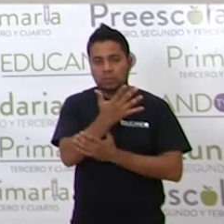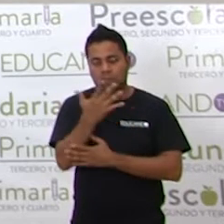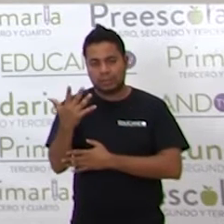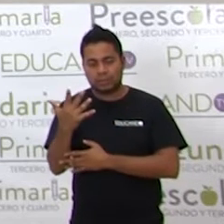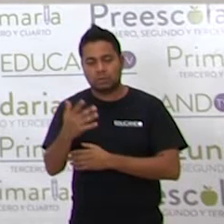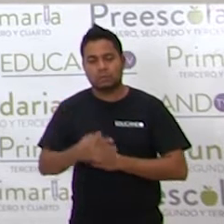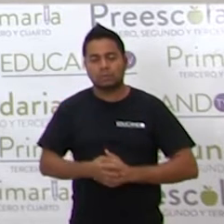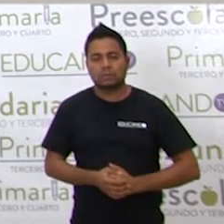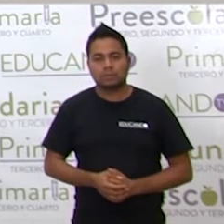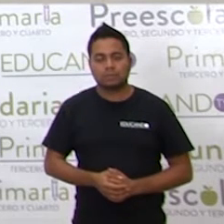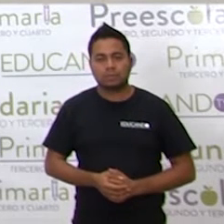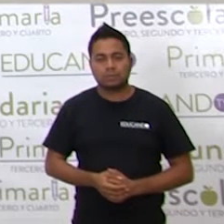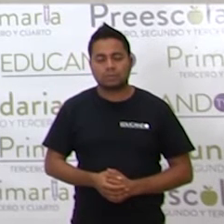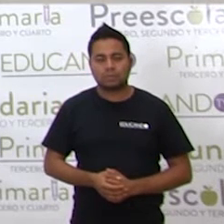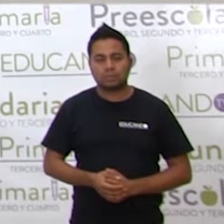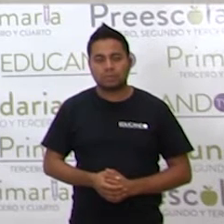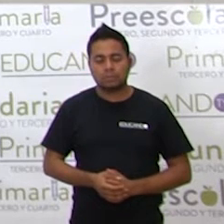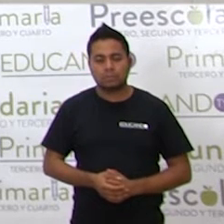55.